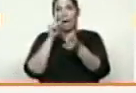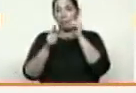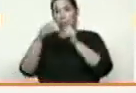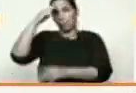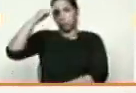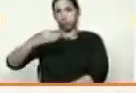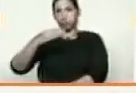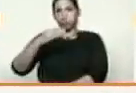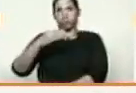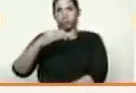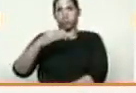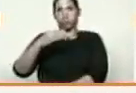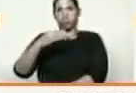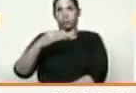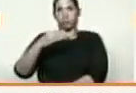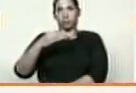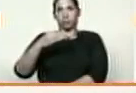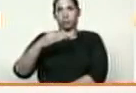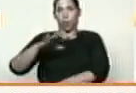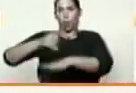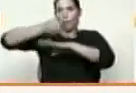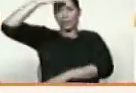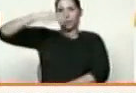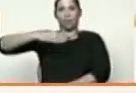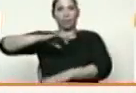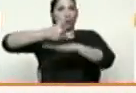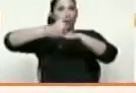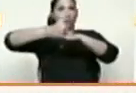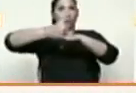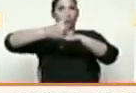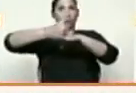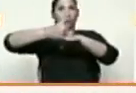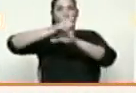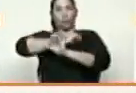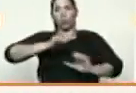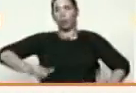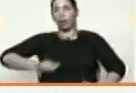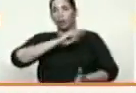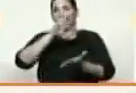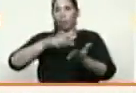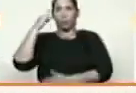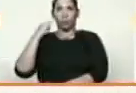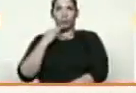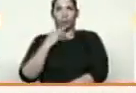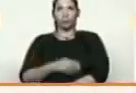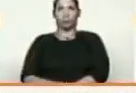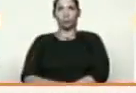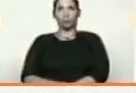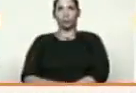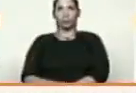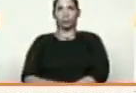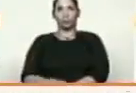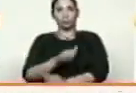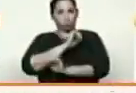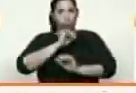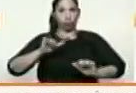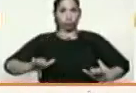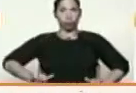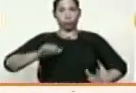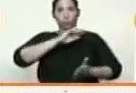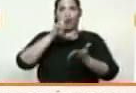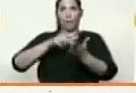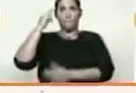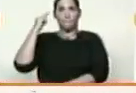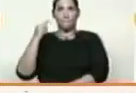militarmente, es el comandante en jefe de las Fuerzas Armadas, Fuerza Armada Nacional. Es el